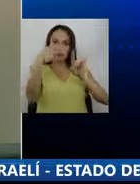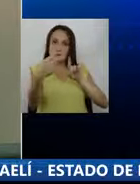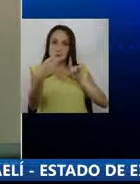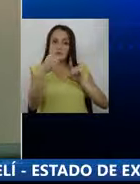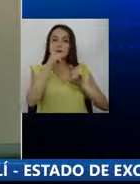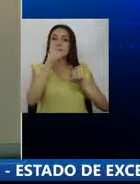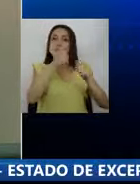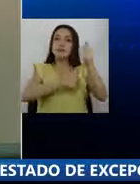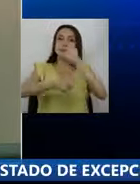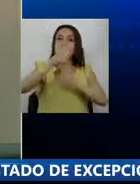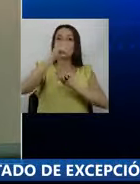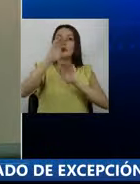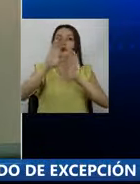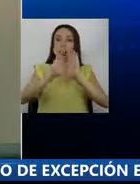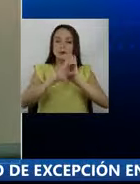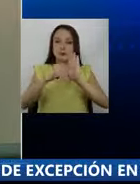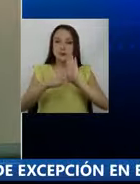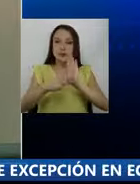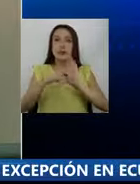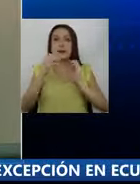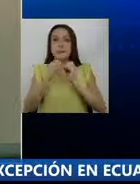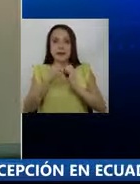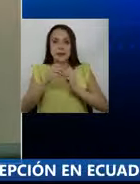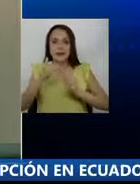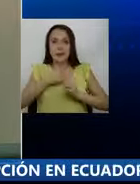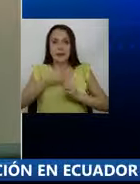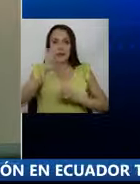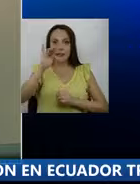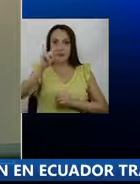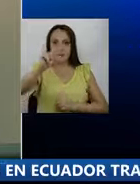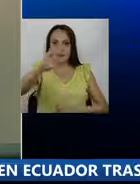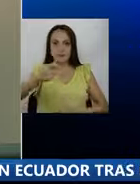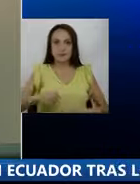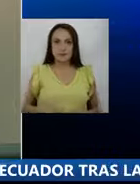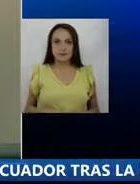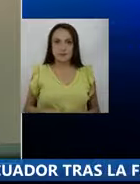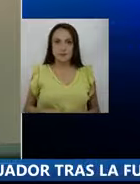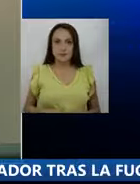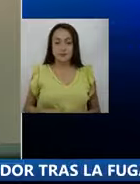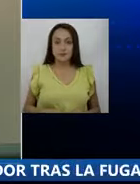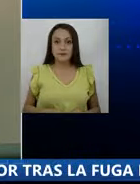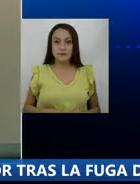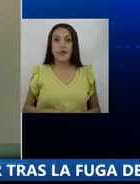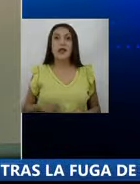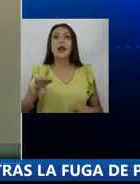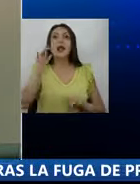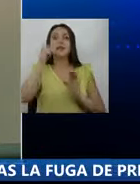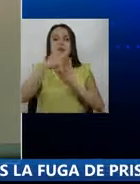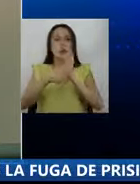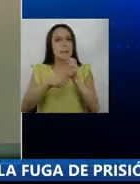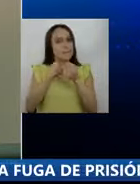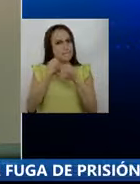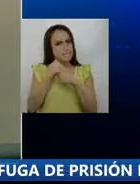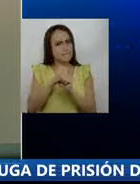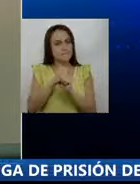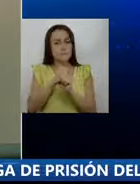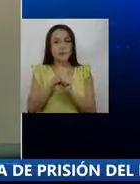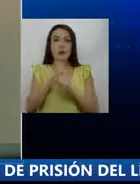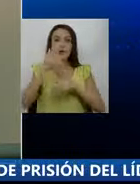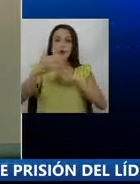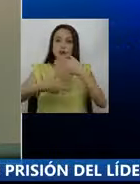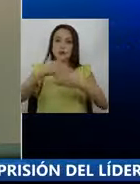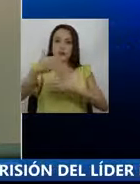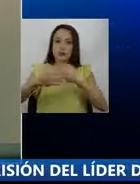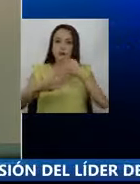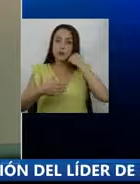mandato constitucional y legal que tiene el Tribunal Supremo de Elecciones, las elecciones municipales se llevarán a cabo